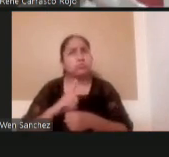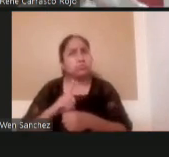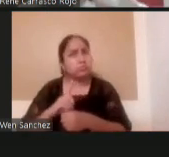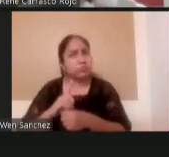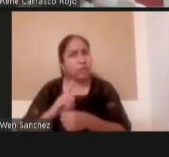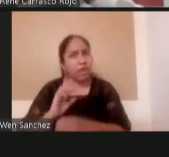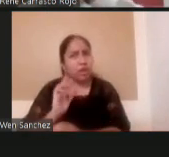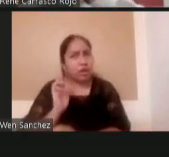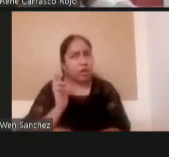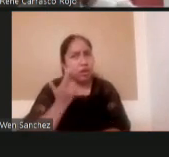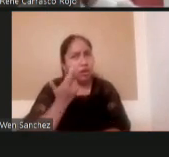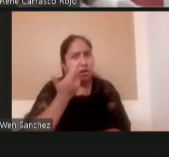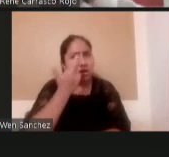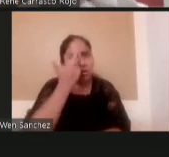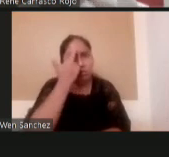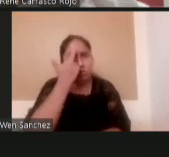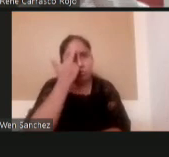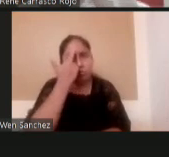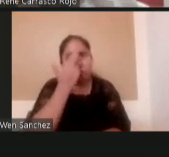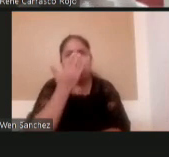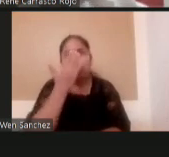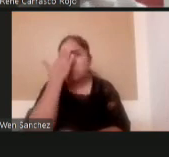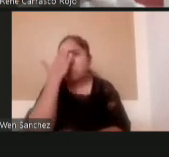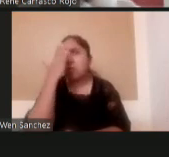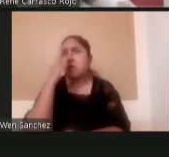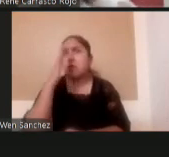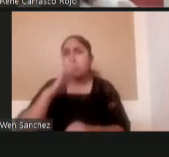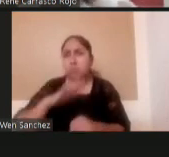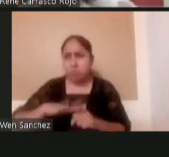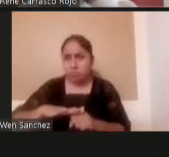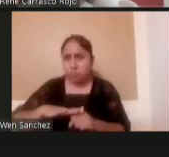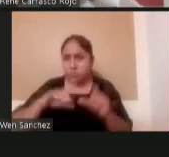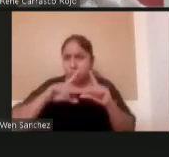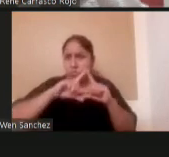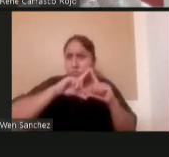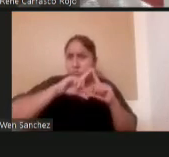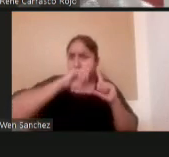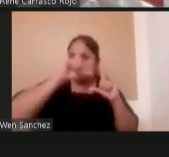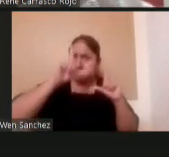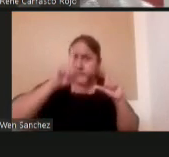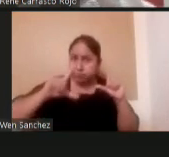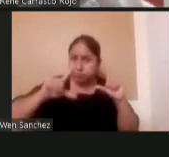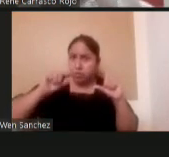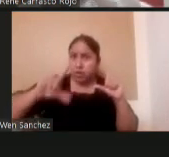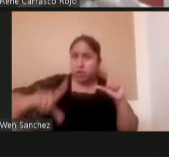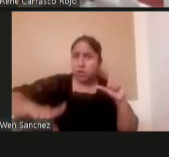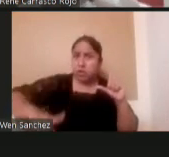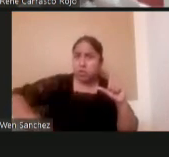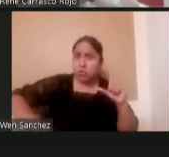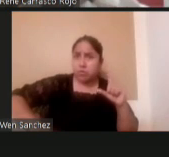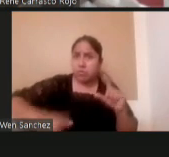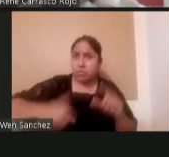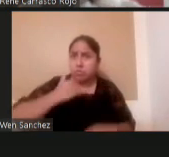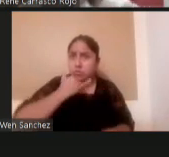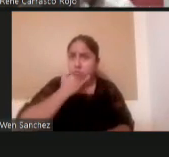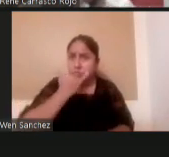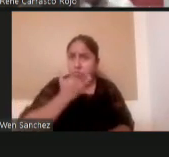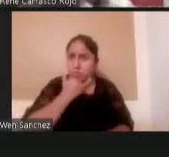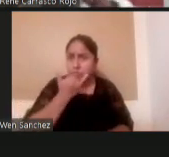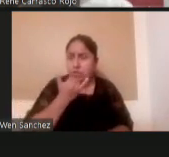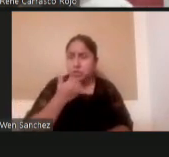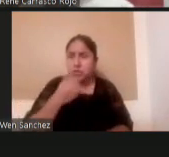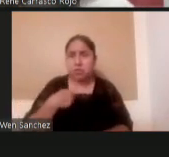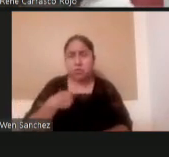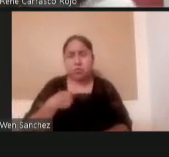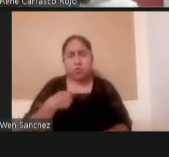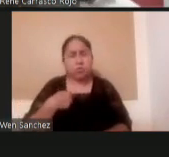ellos consideran como errores del gobierno federal. A mí me llama la atención y me extraña